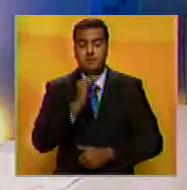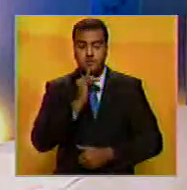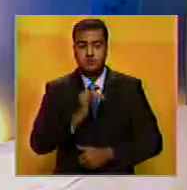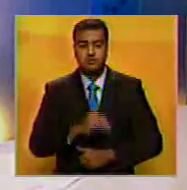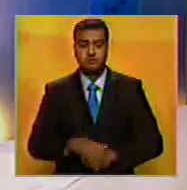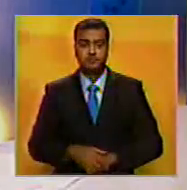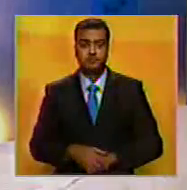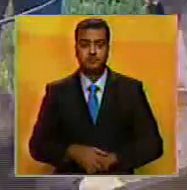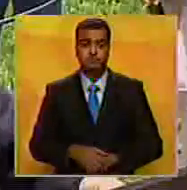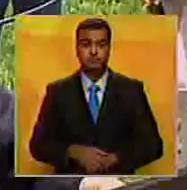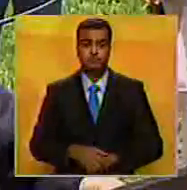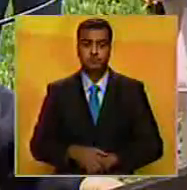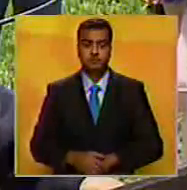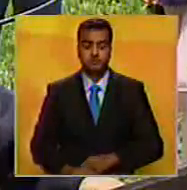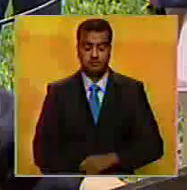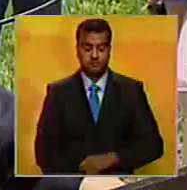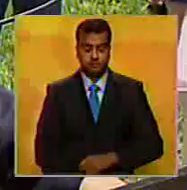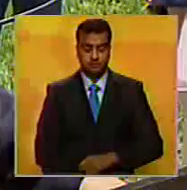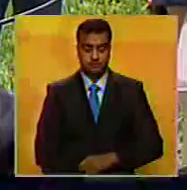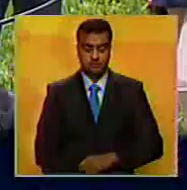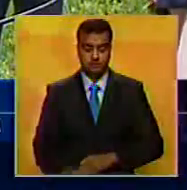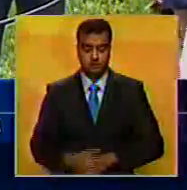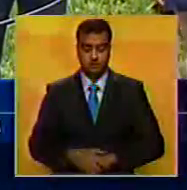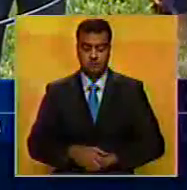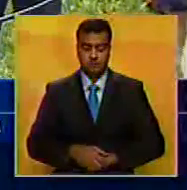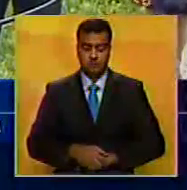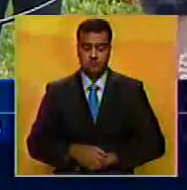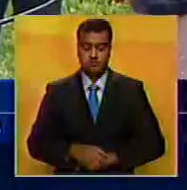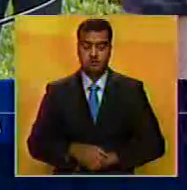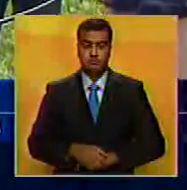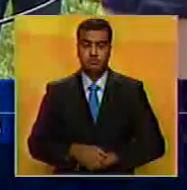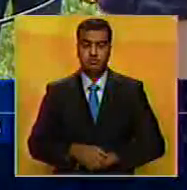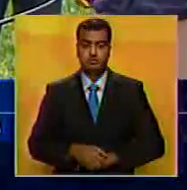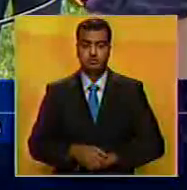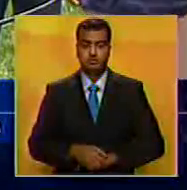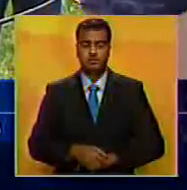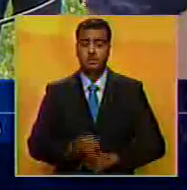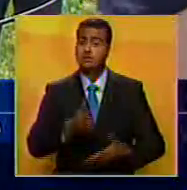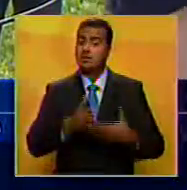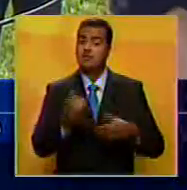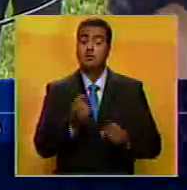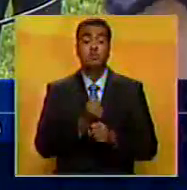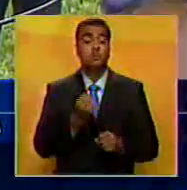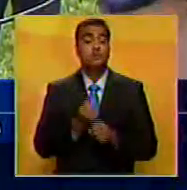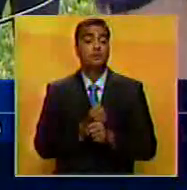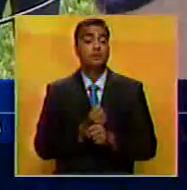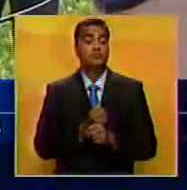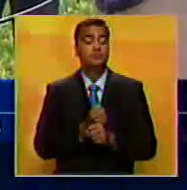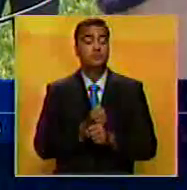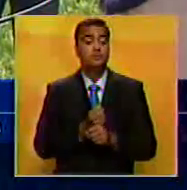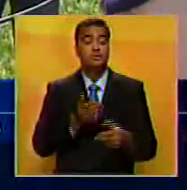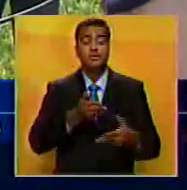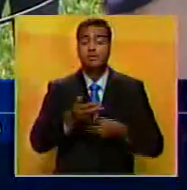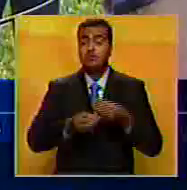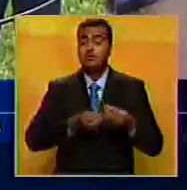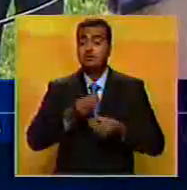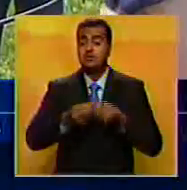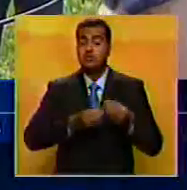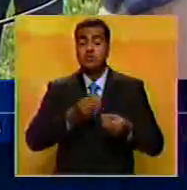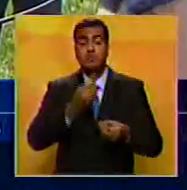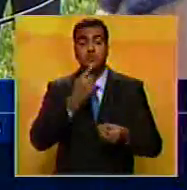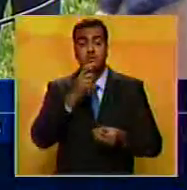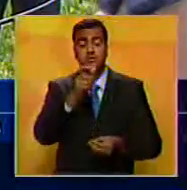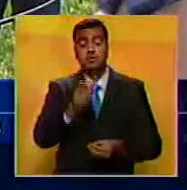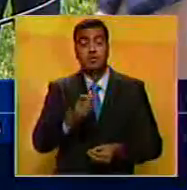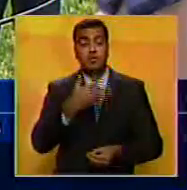informa. Los convoco a todos a que sigamos trabajando como lo hemos venido haciendo, como lo hizo Juan